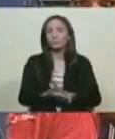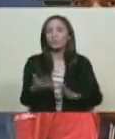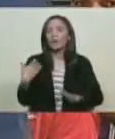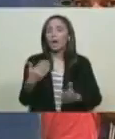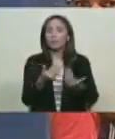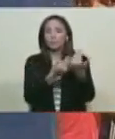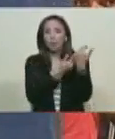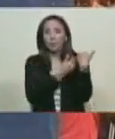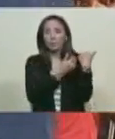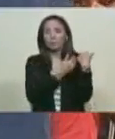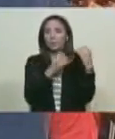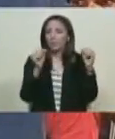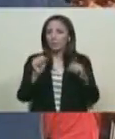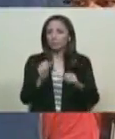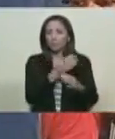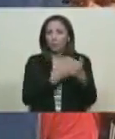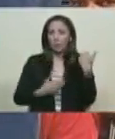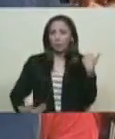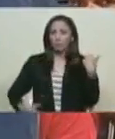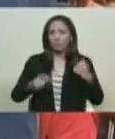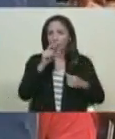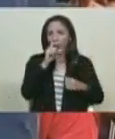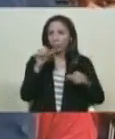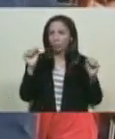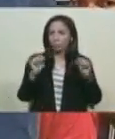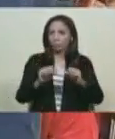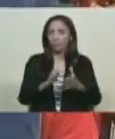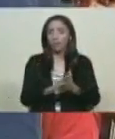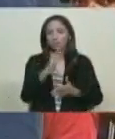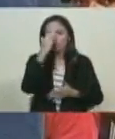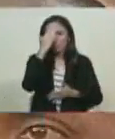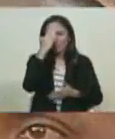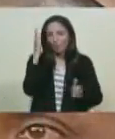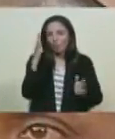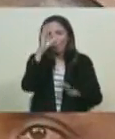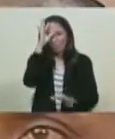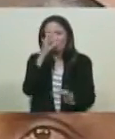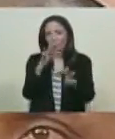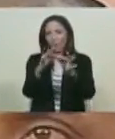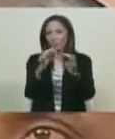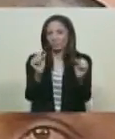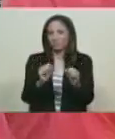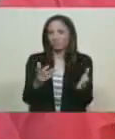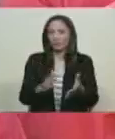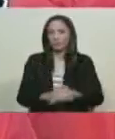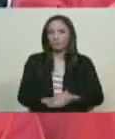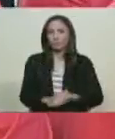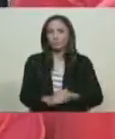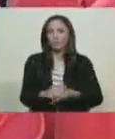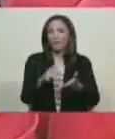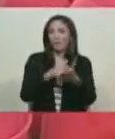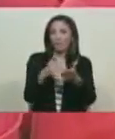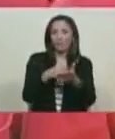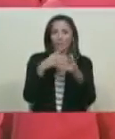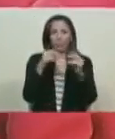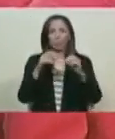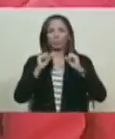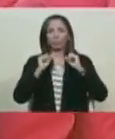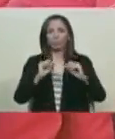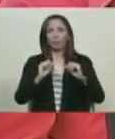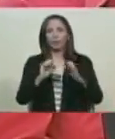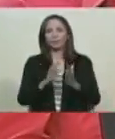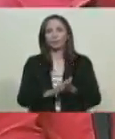comprometidos contigo, mi camarada. Estamos convencidos de que no tenemos otra salida que